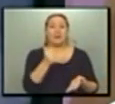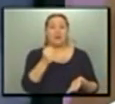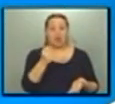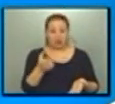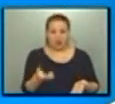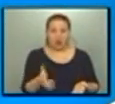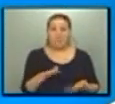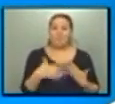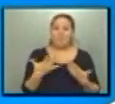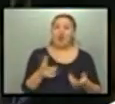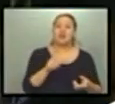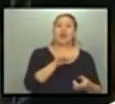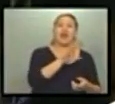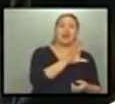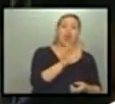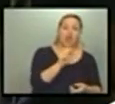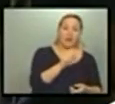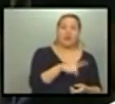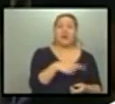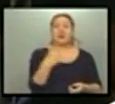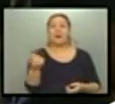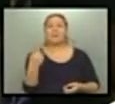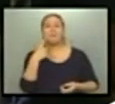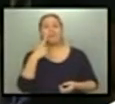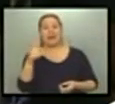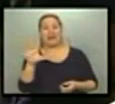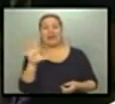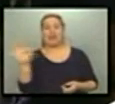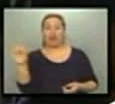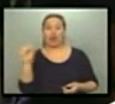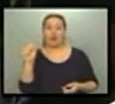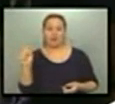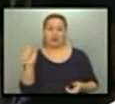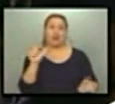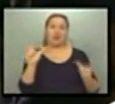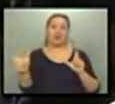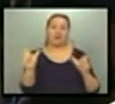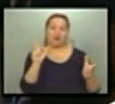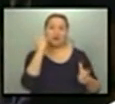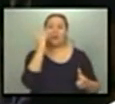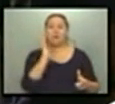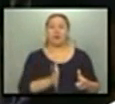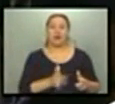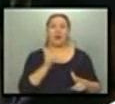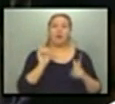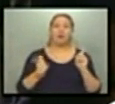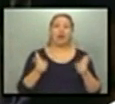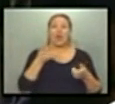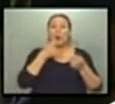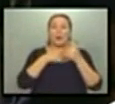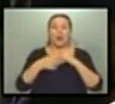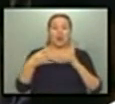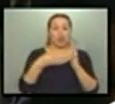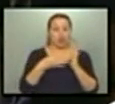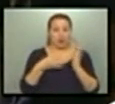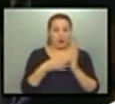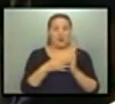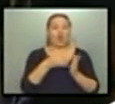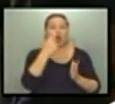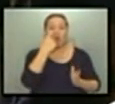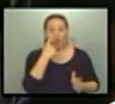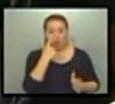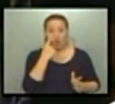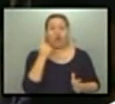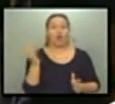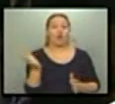Entre 500 pesos y 1.500 pesos... que es un jean comercializado en un shopping. Bueno, y ojo, todas las marcas quieren estar en